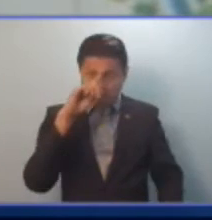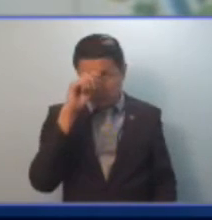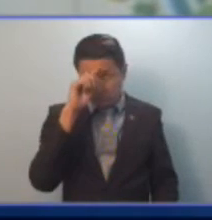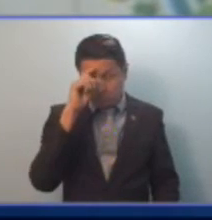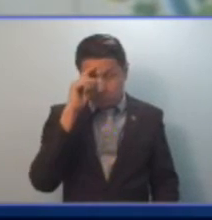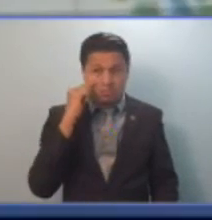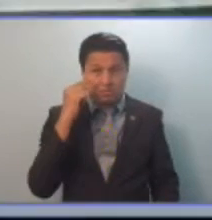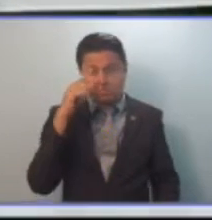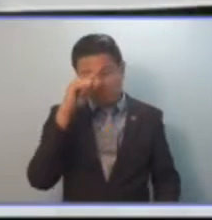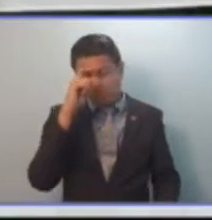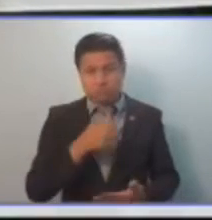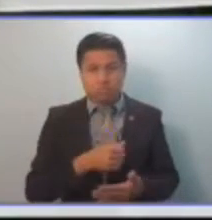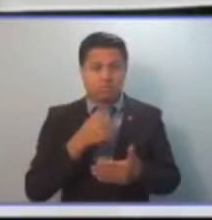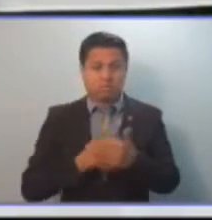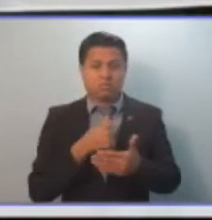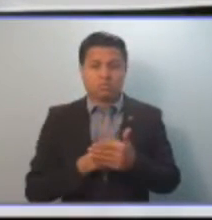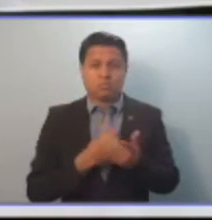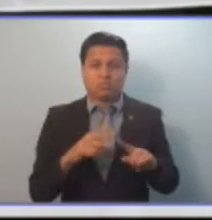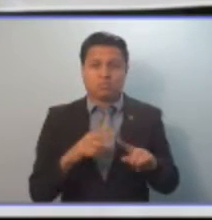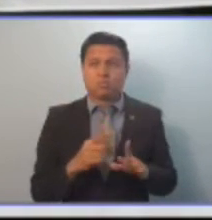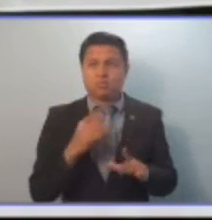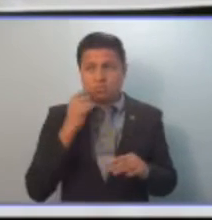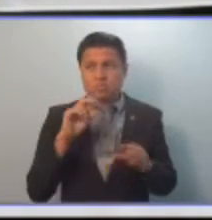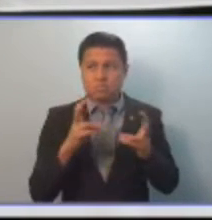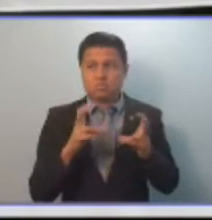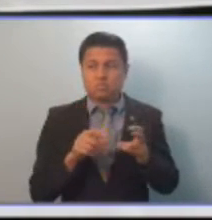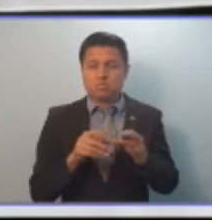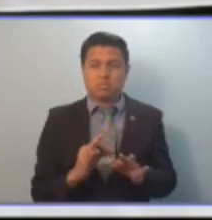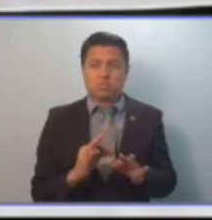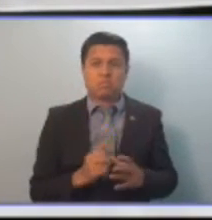se vienen haciendo al respecto de este tipo